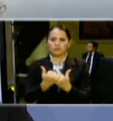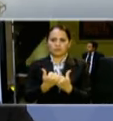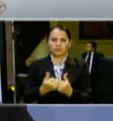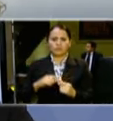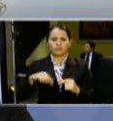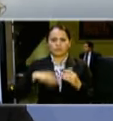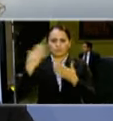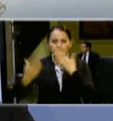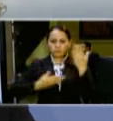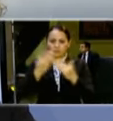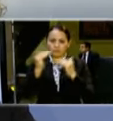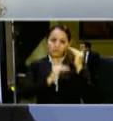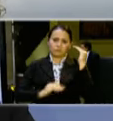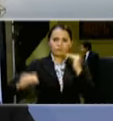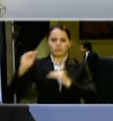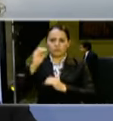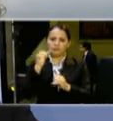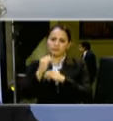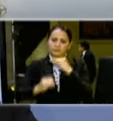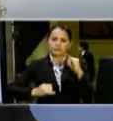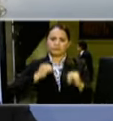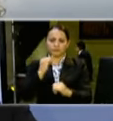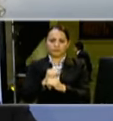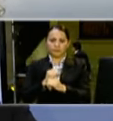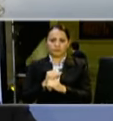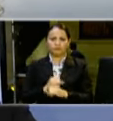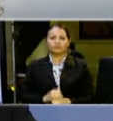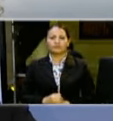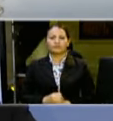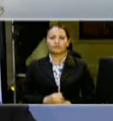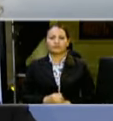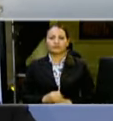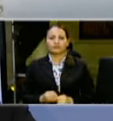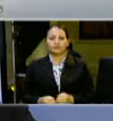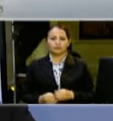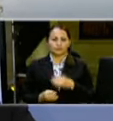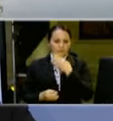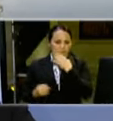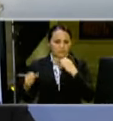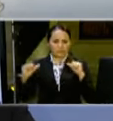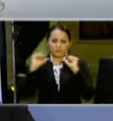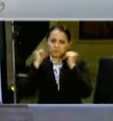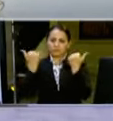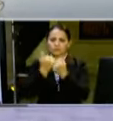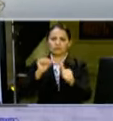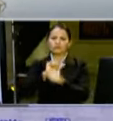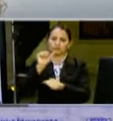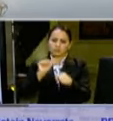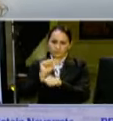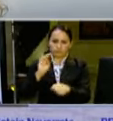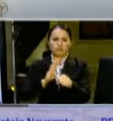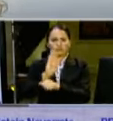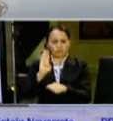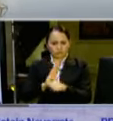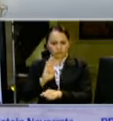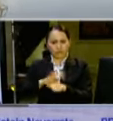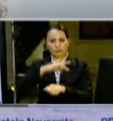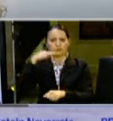Estudios Internacionales, FLAEI, en la cual se reúnen las asociaciones de Argentina, Brasil,